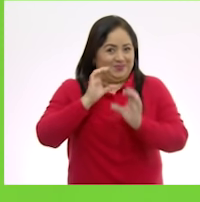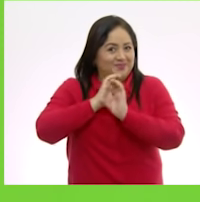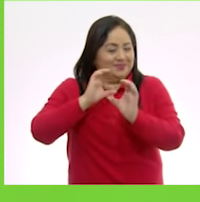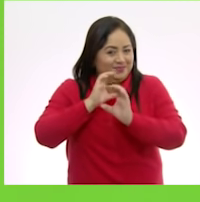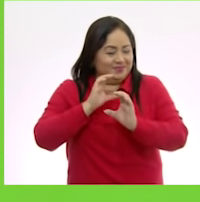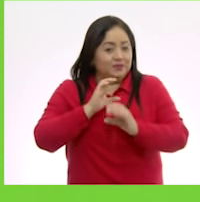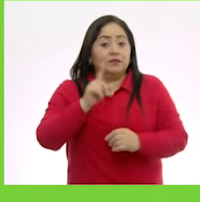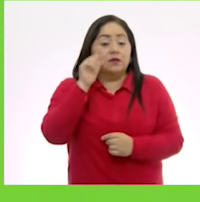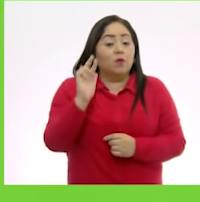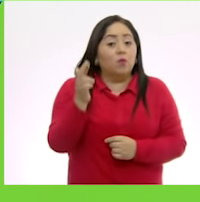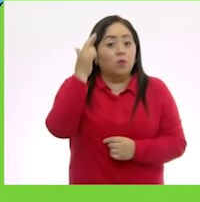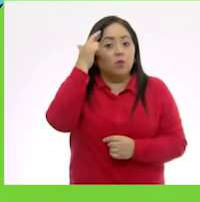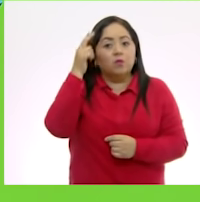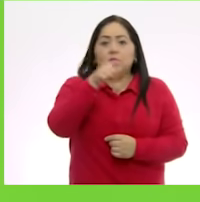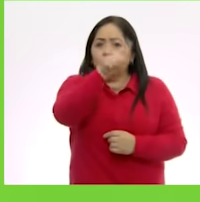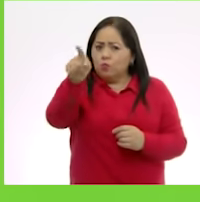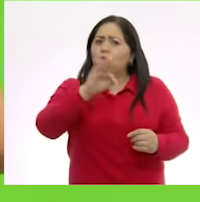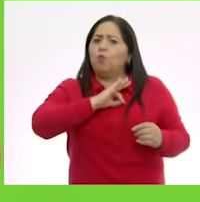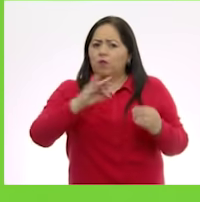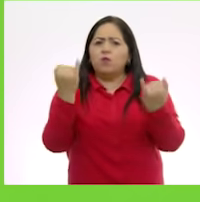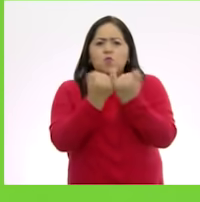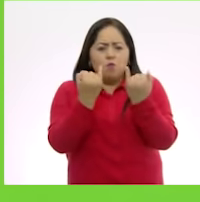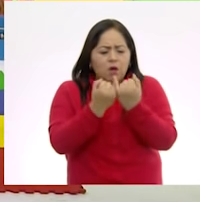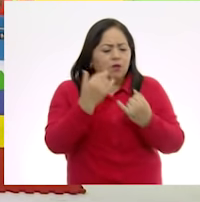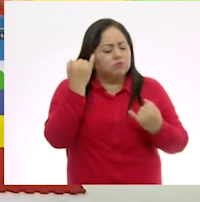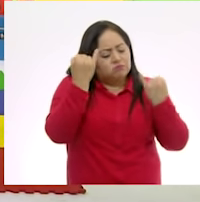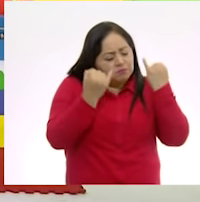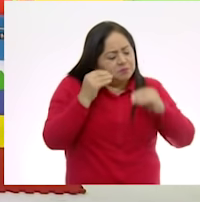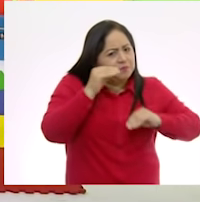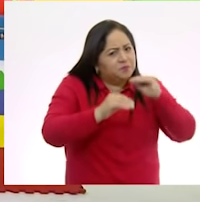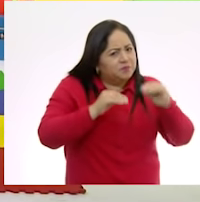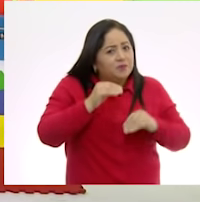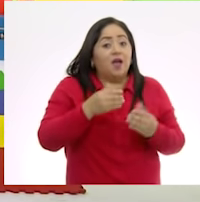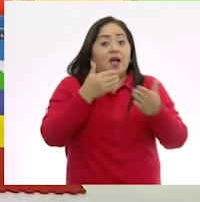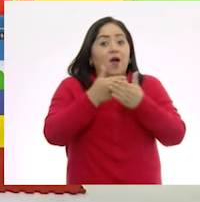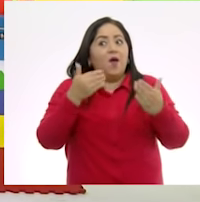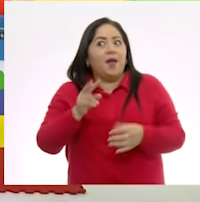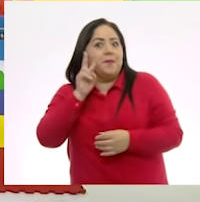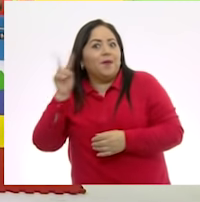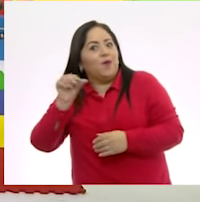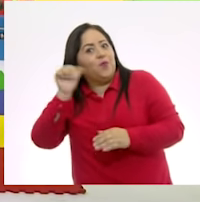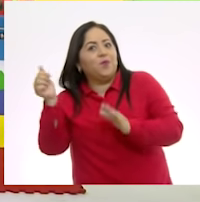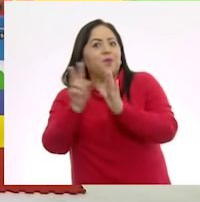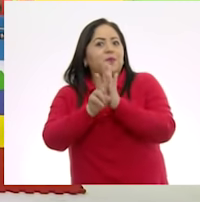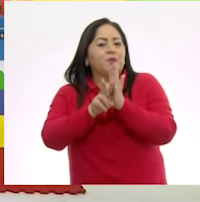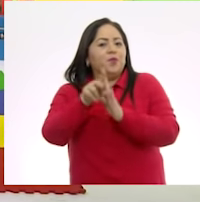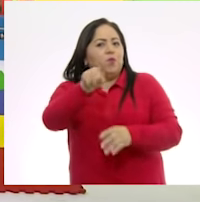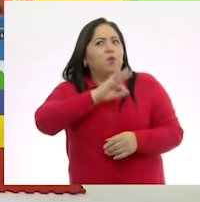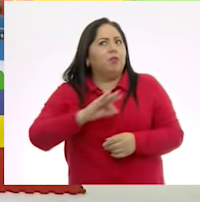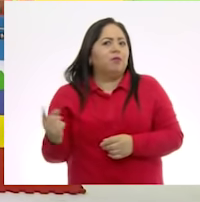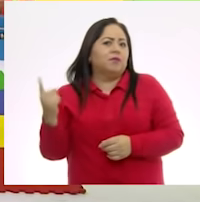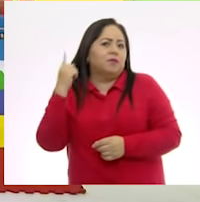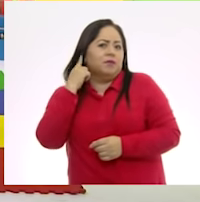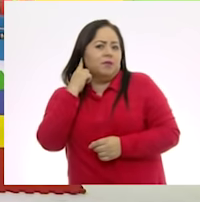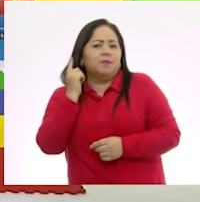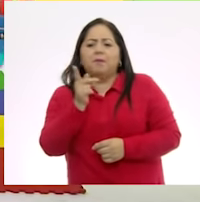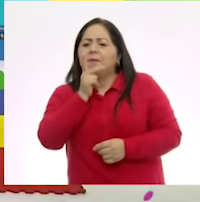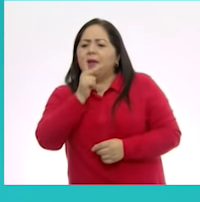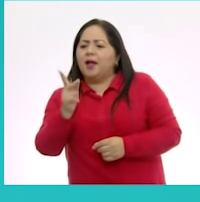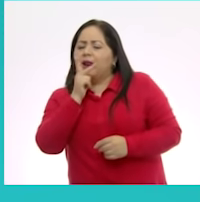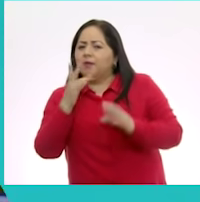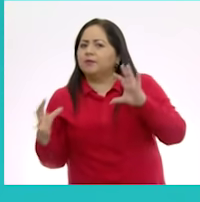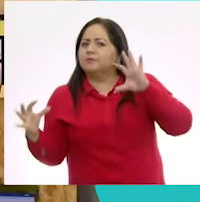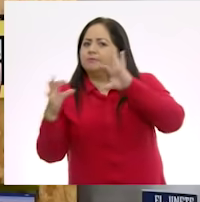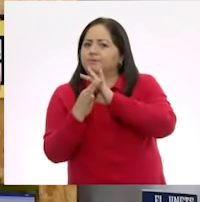canción? Recuerden que ustedes también pueden crear la suya. Veamos el siguiente video en el que podemos escuchar palabras que